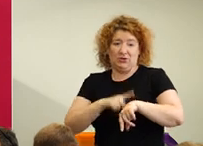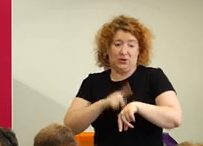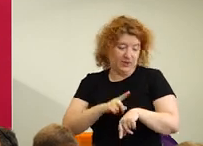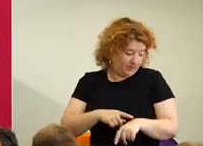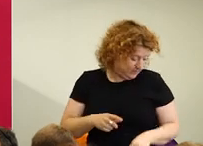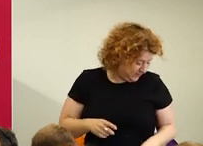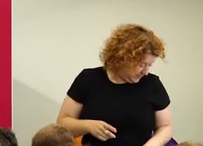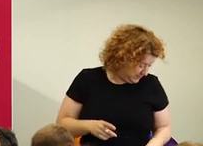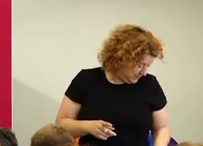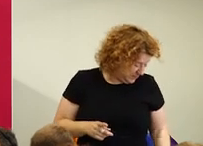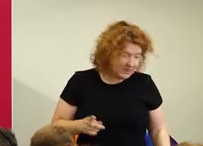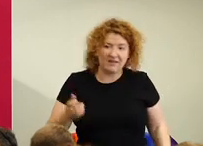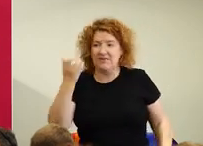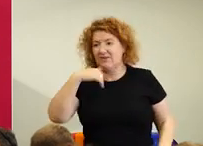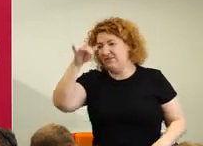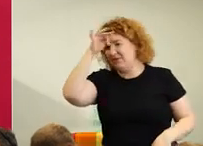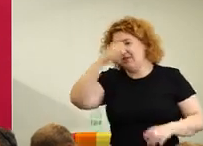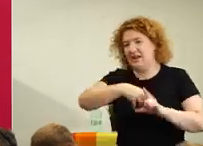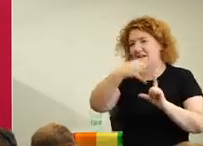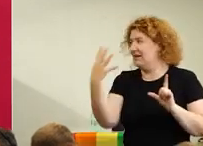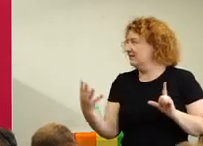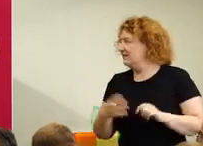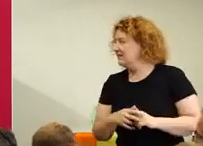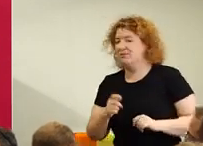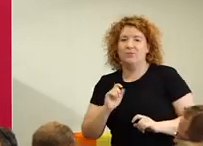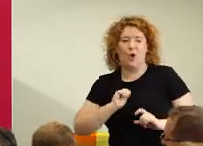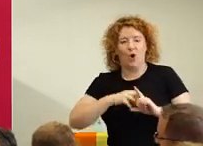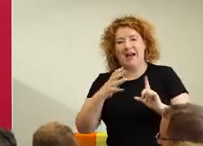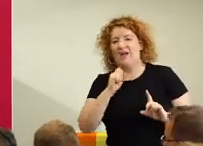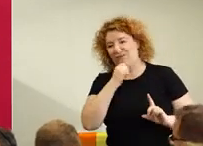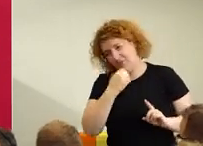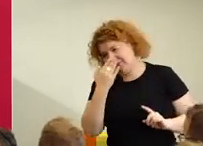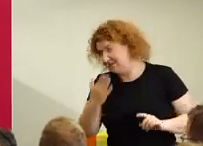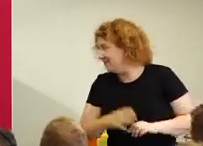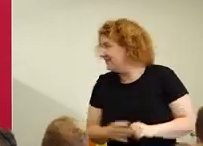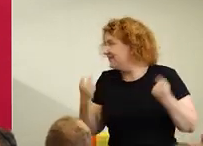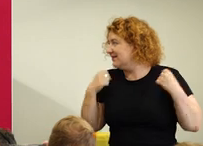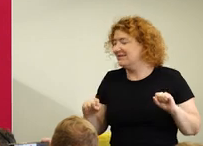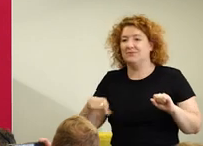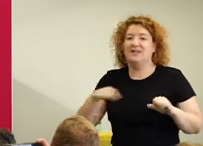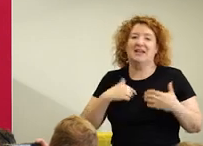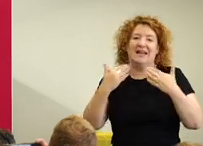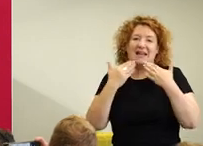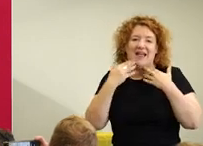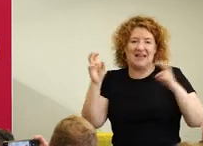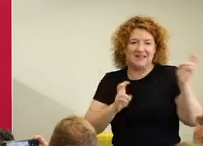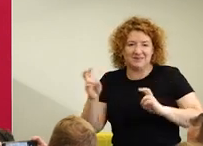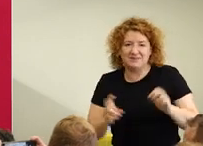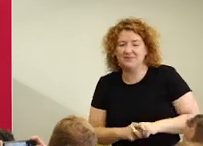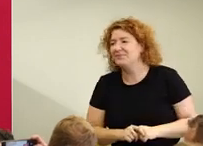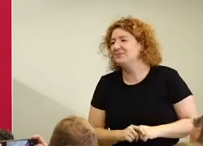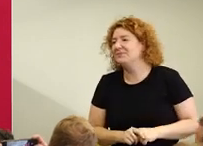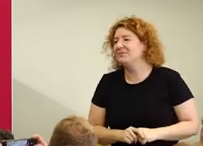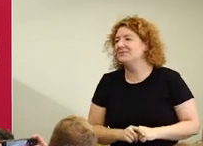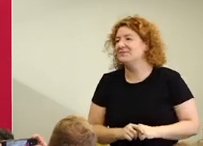pleno fin de semana del orgullo, esto es LGTBI-fobia, pero bueno, aquí estamos porque yo sé que ha costado mucho, os agradezco muchísimo que estéis